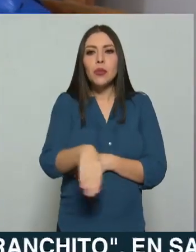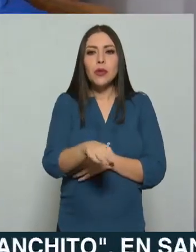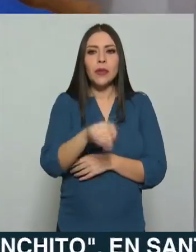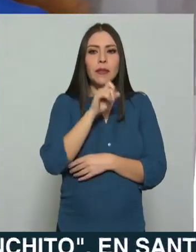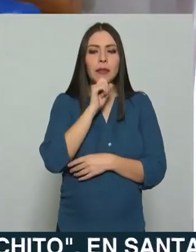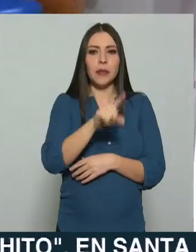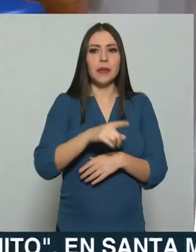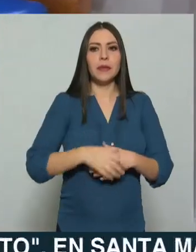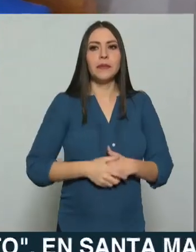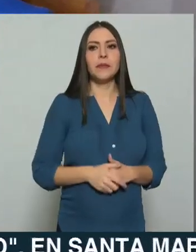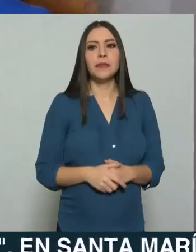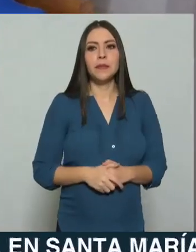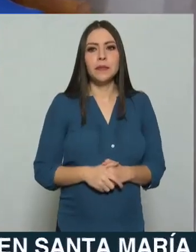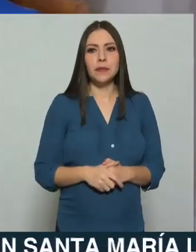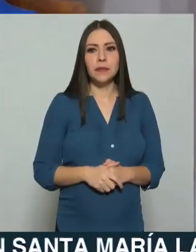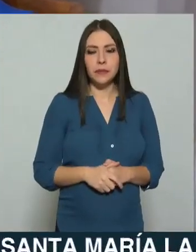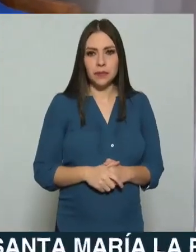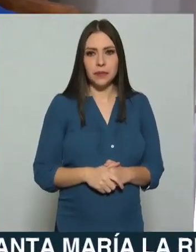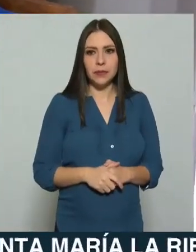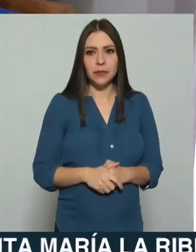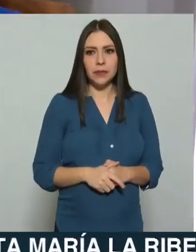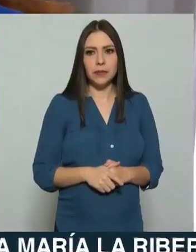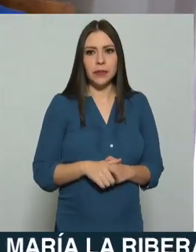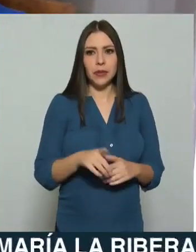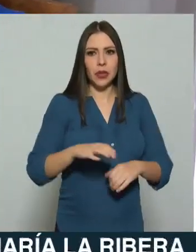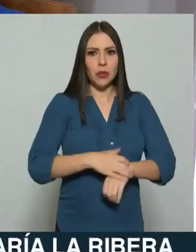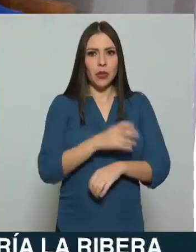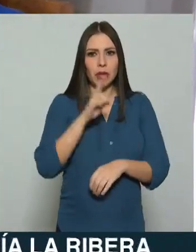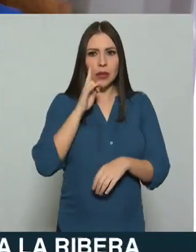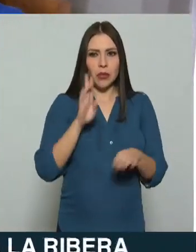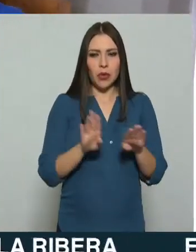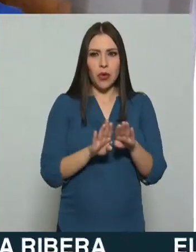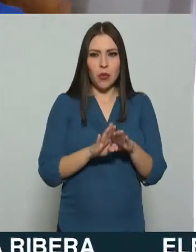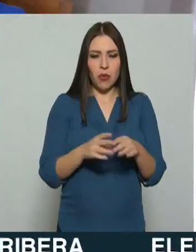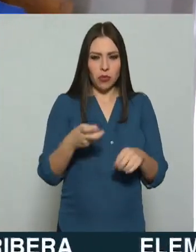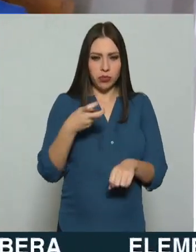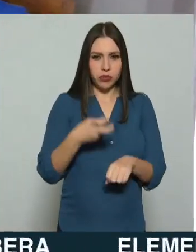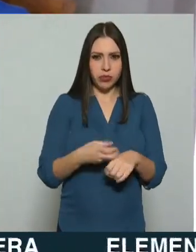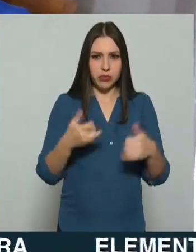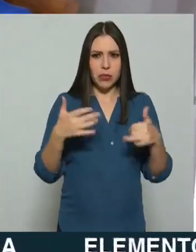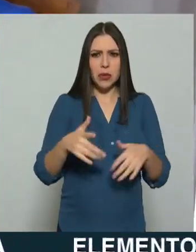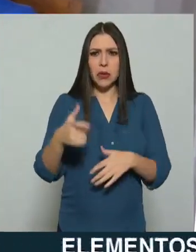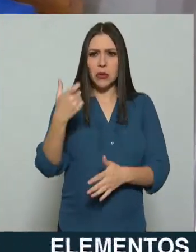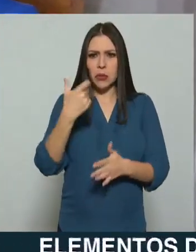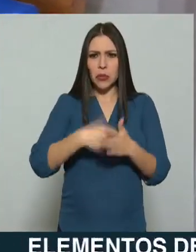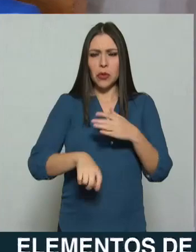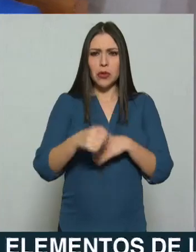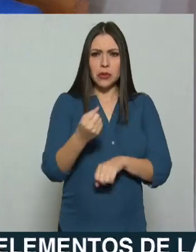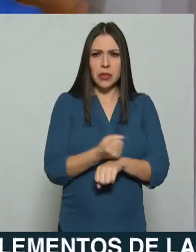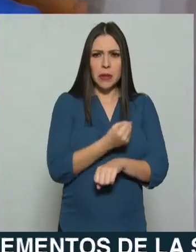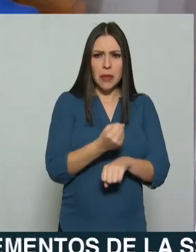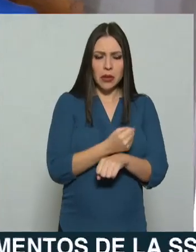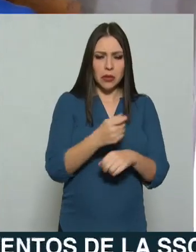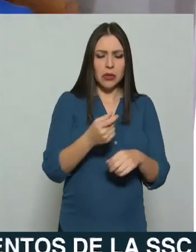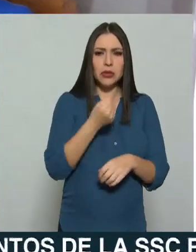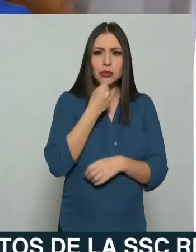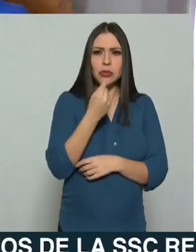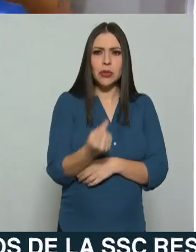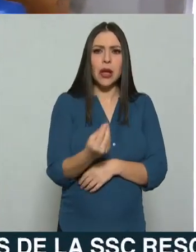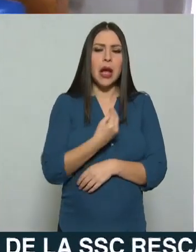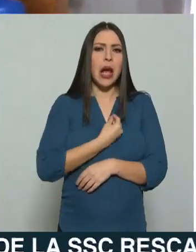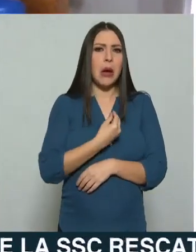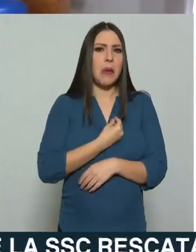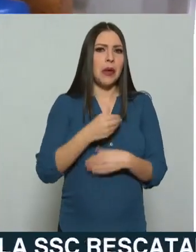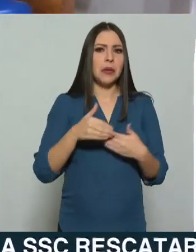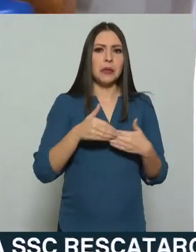primera, las botas son, tú mismo lo dijiste, se ven un poco rudas y además son como de batalla. Entonces de pronto comprar un par de botas a un niño ya le